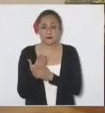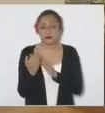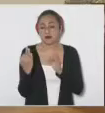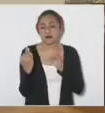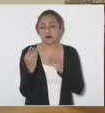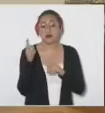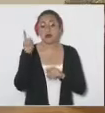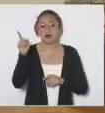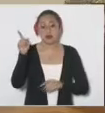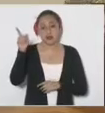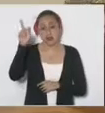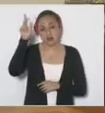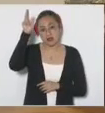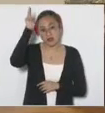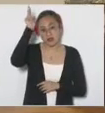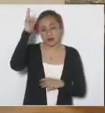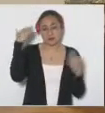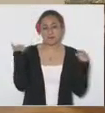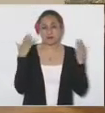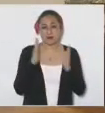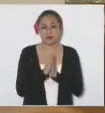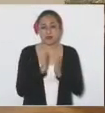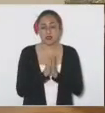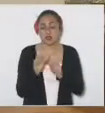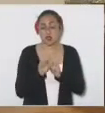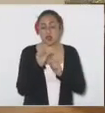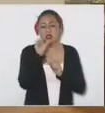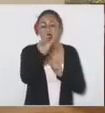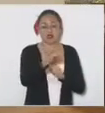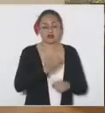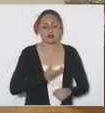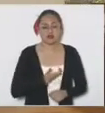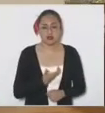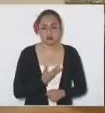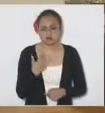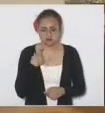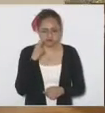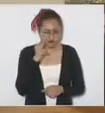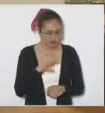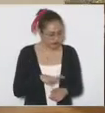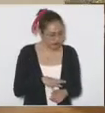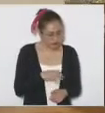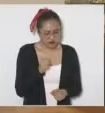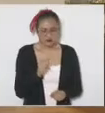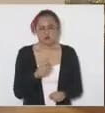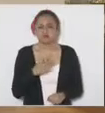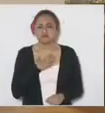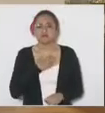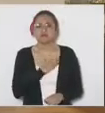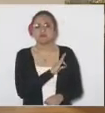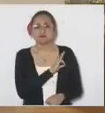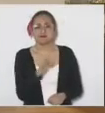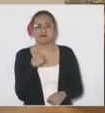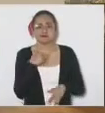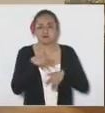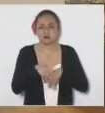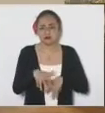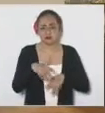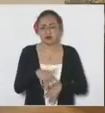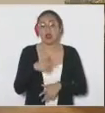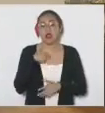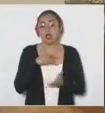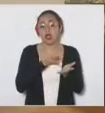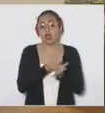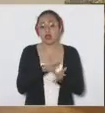zócalo para que mostremos nuestra gran fuerza una marcha en apoyo